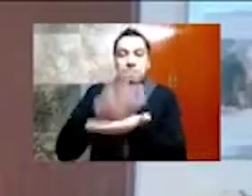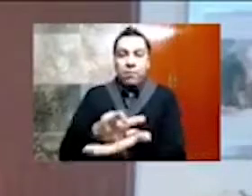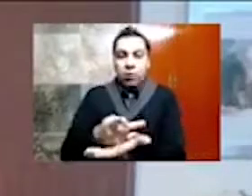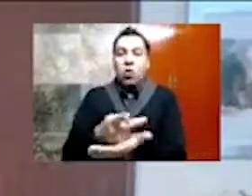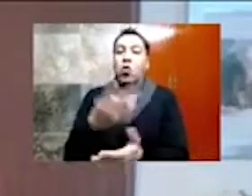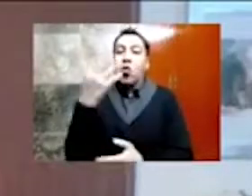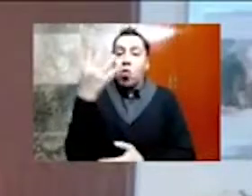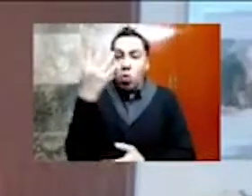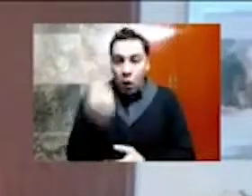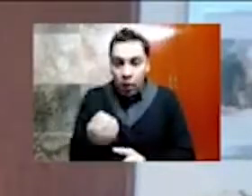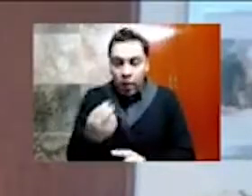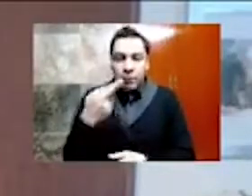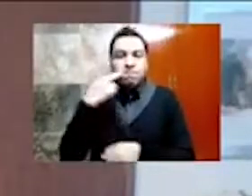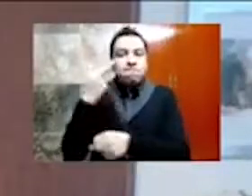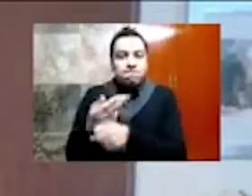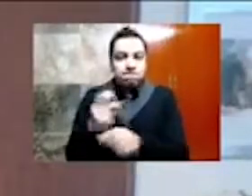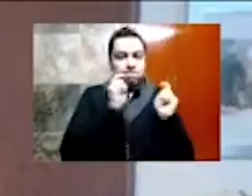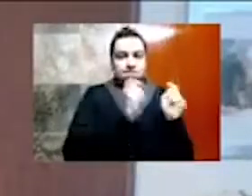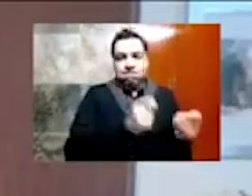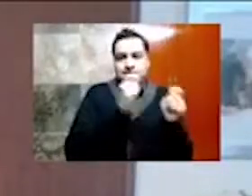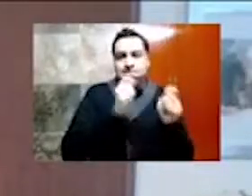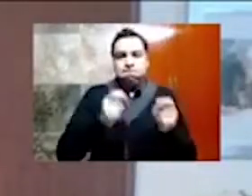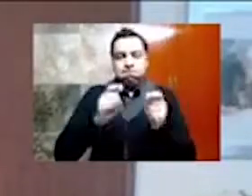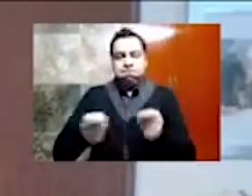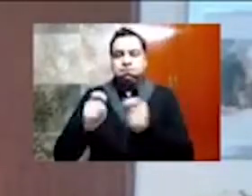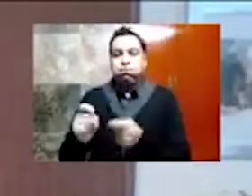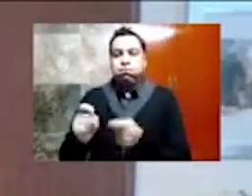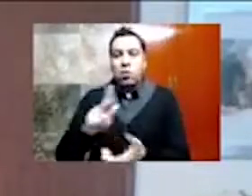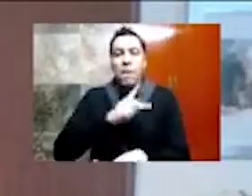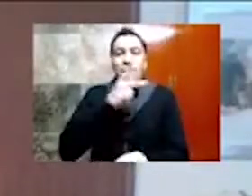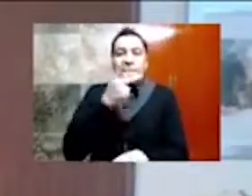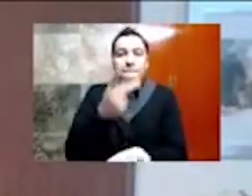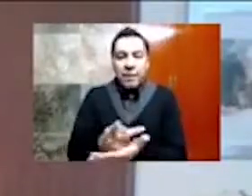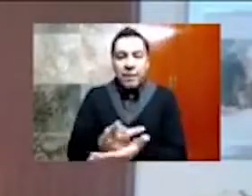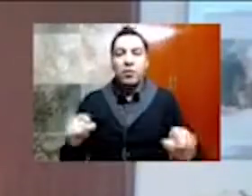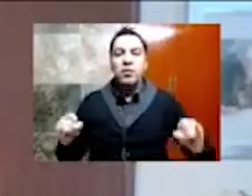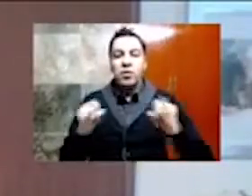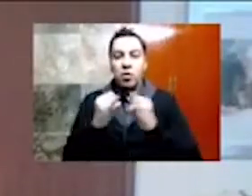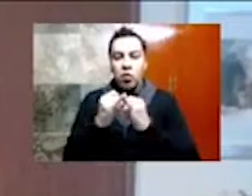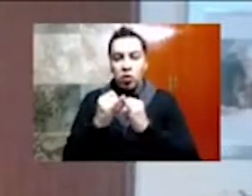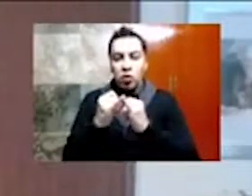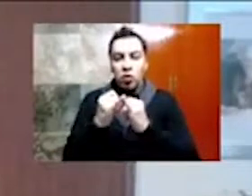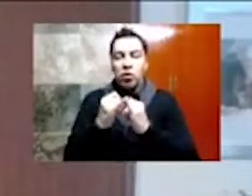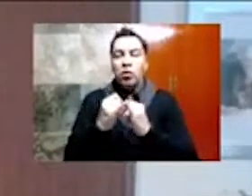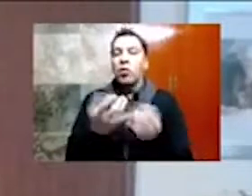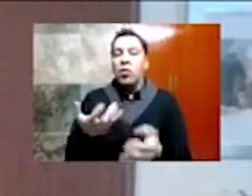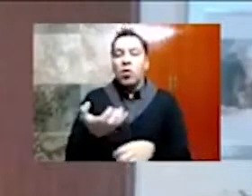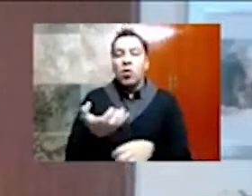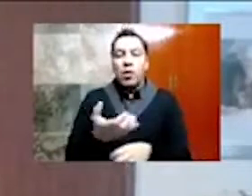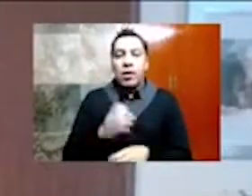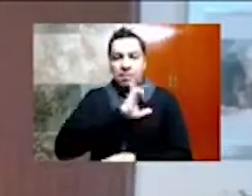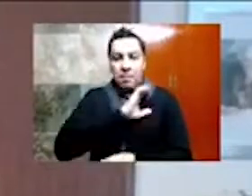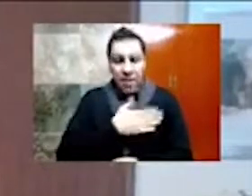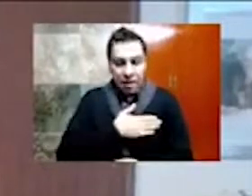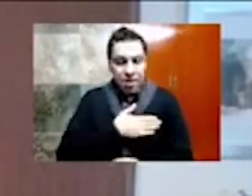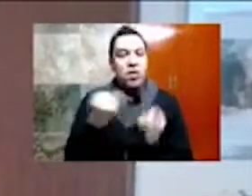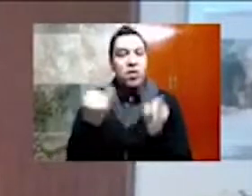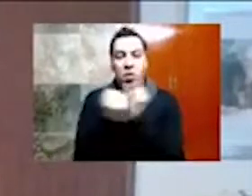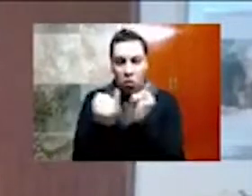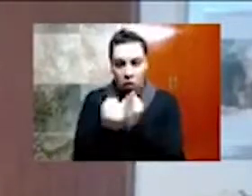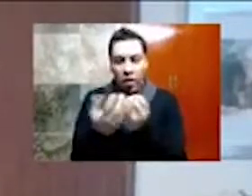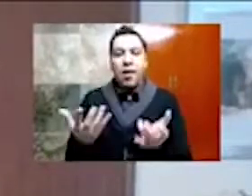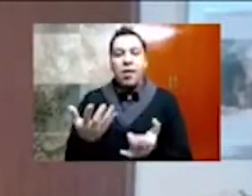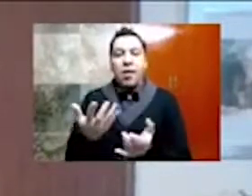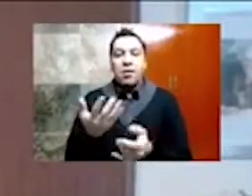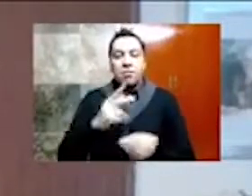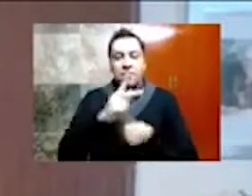el Servicio Social de la UNAM, menciones en el premio del Instituto Eduardo Torroja de Madrid, en el concurso iberoamericano de restauración,